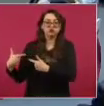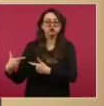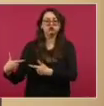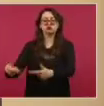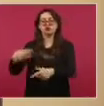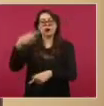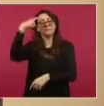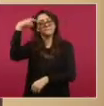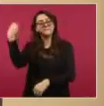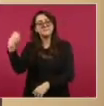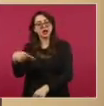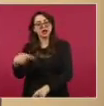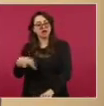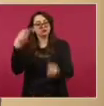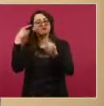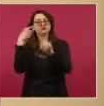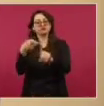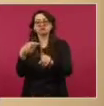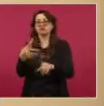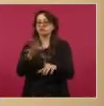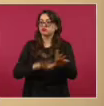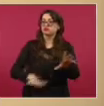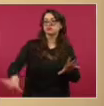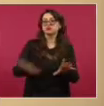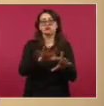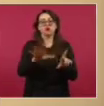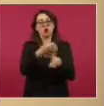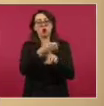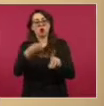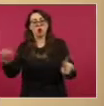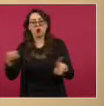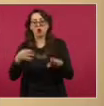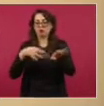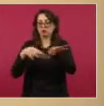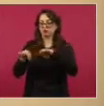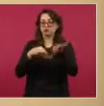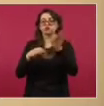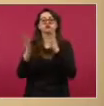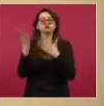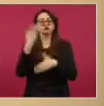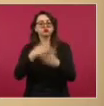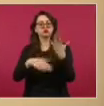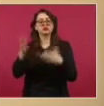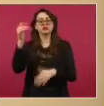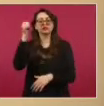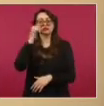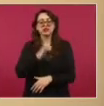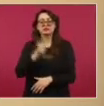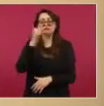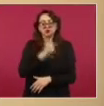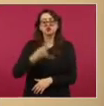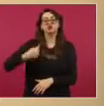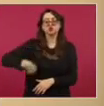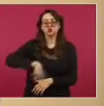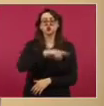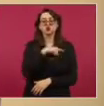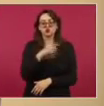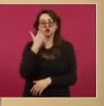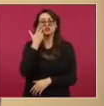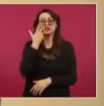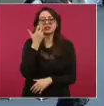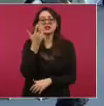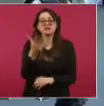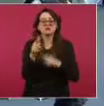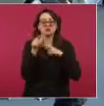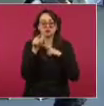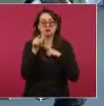de organización y productividad social, a la cual desde siempre efectivamente aspiramos a pervivir en